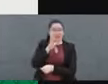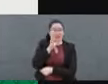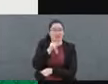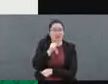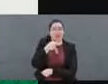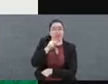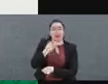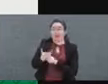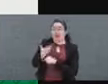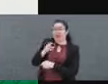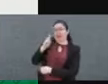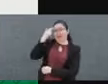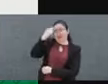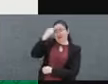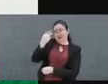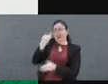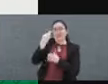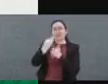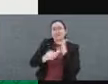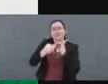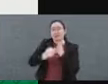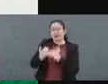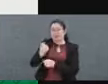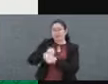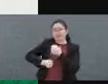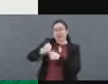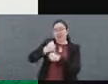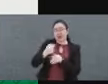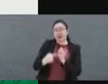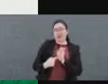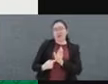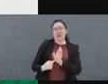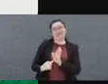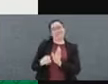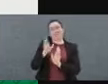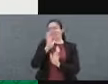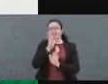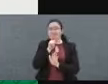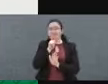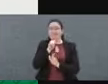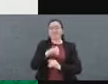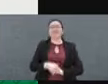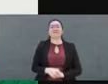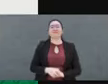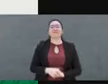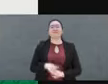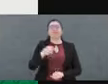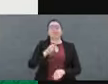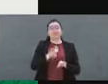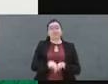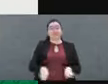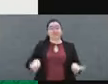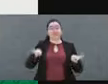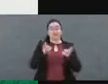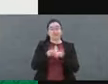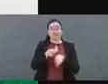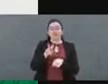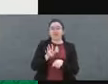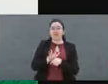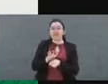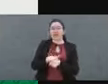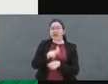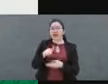nos quedó pendiente en las presentaciones del año pasado, pero también es muy importante mirar que ya la planta tiene